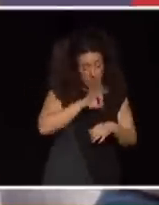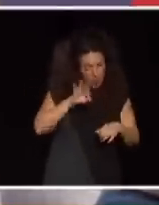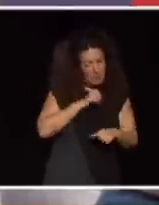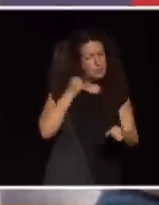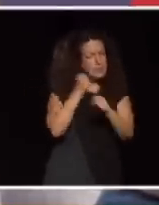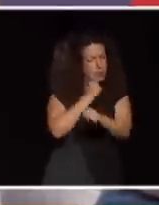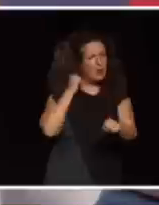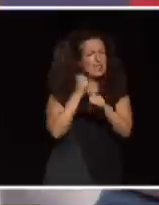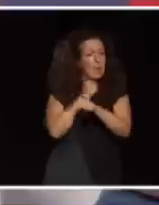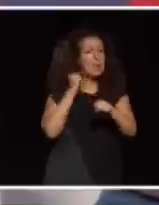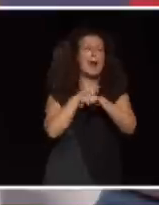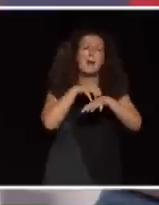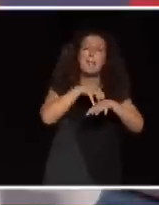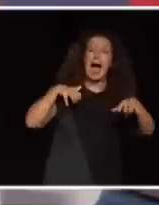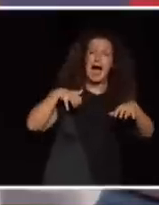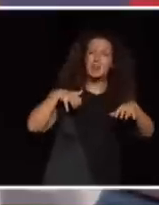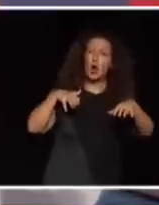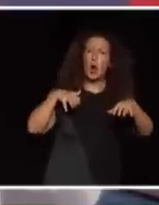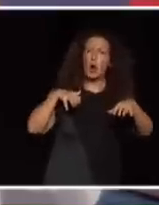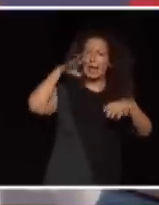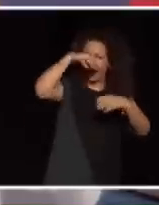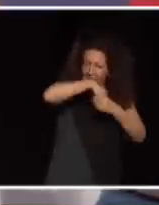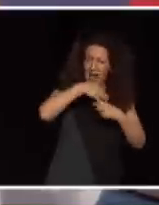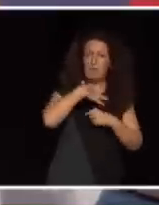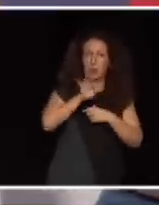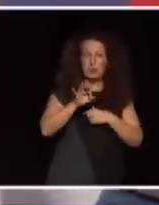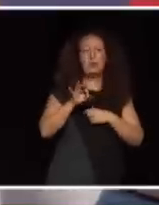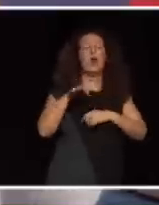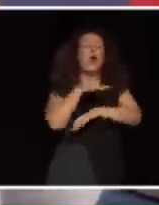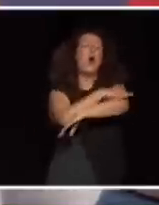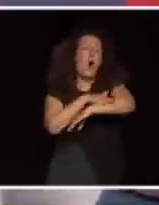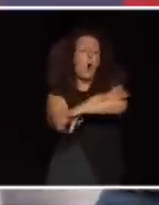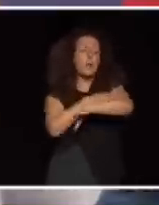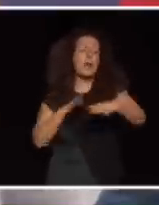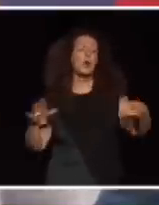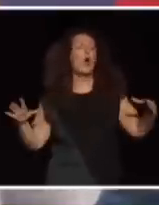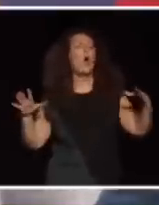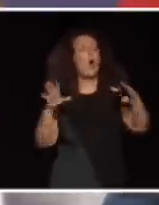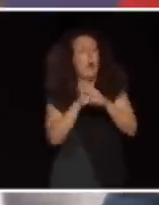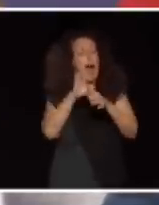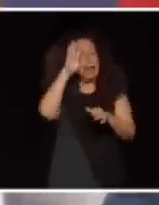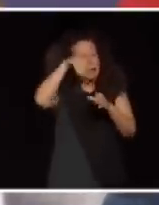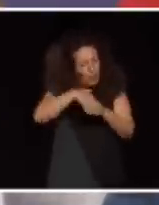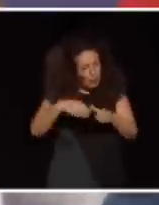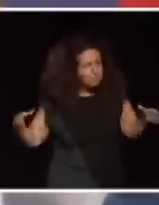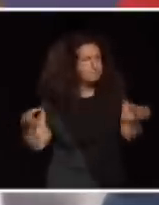que esa mayoría sea posible y tengamos nuevo gobierno de coalición.